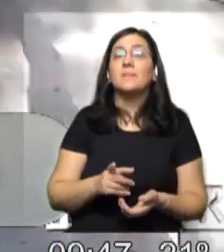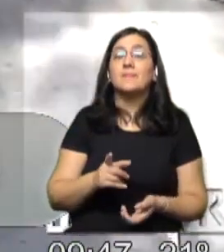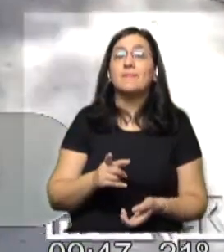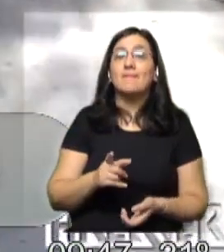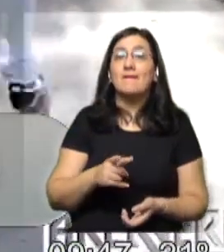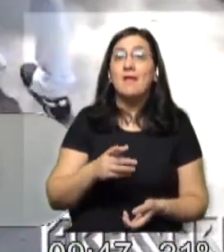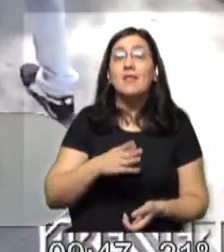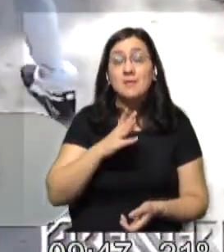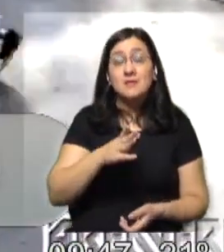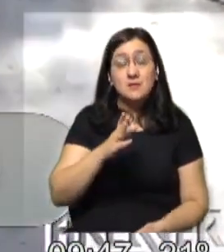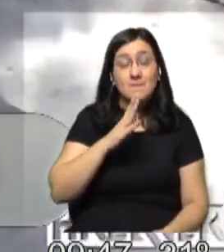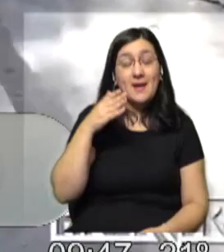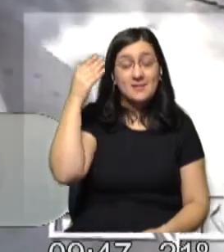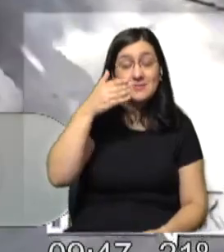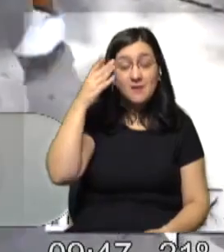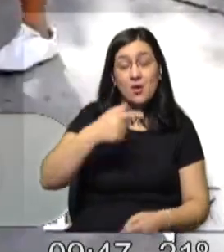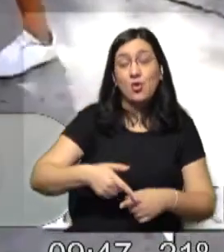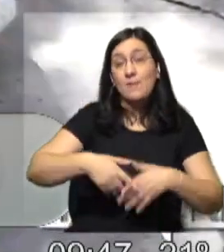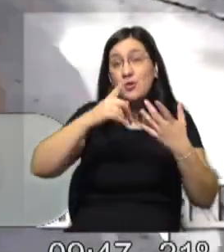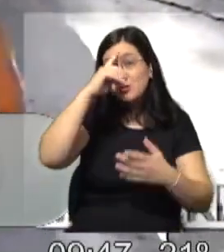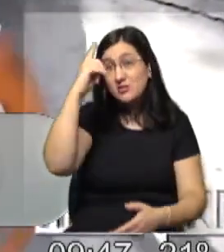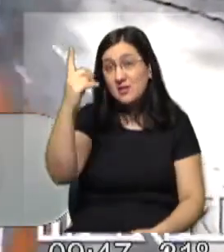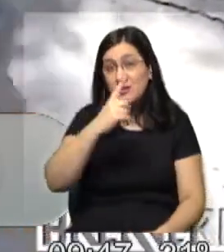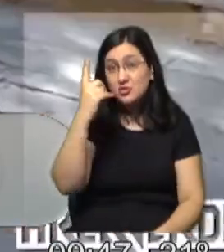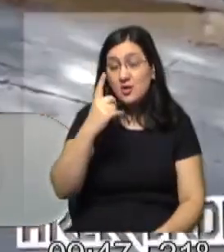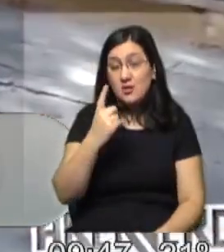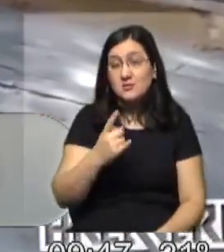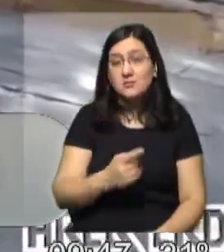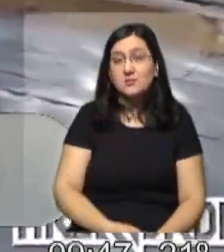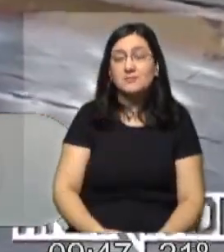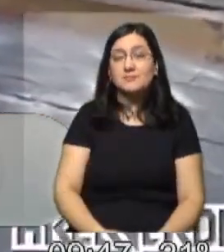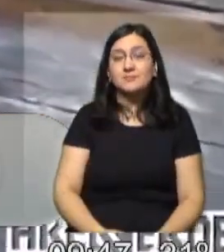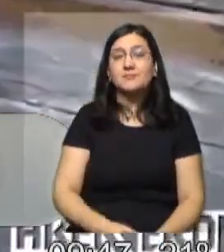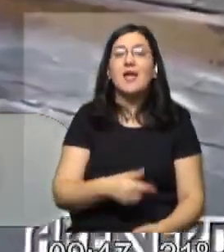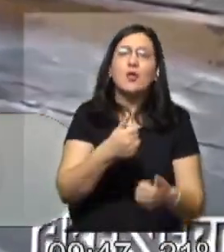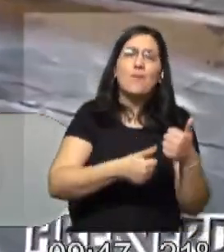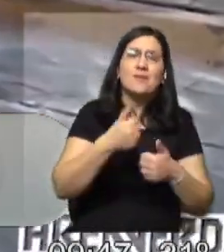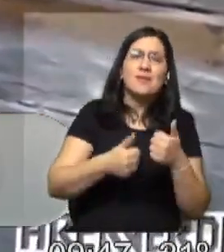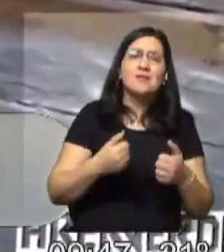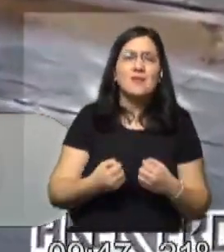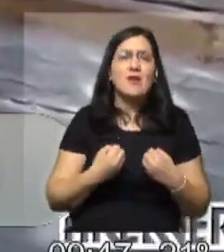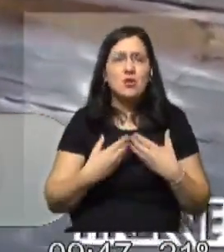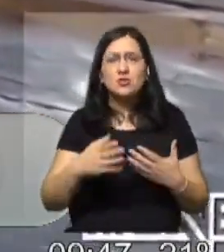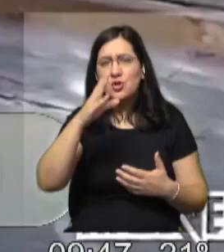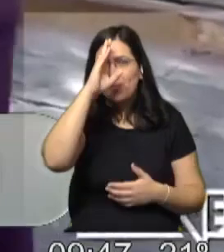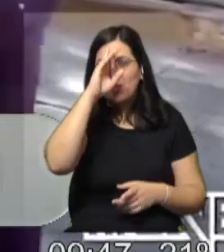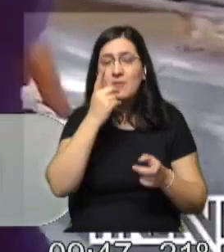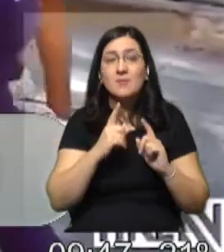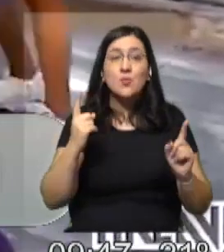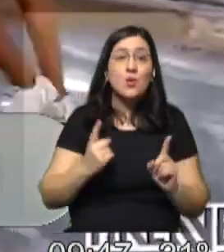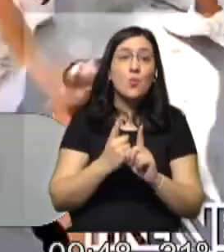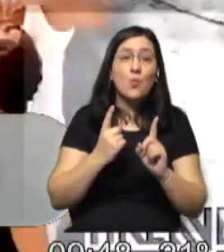de los torneos internacionales los campeonatos este internacionales implica eso no competencia valoración de lo aprendido pero también un